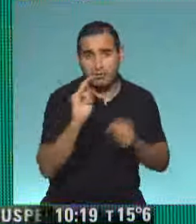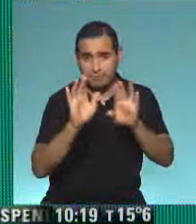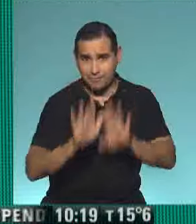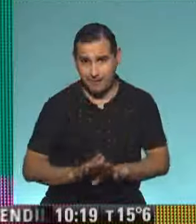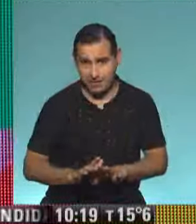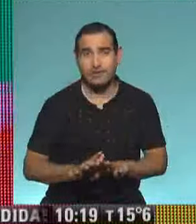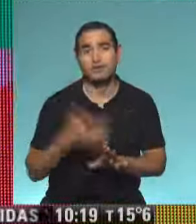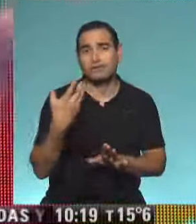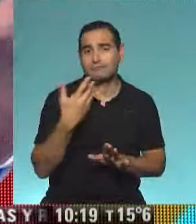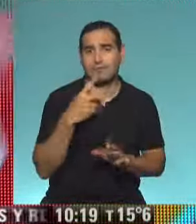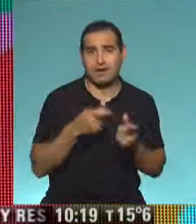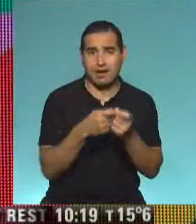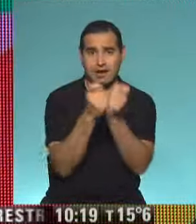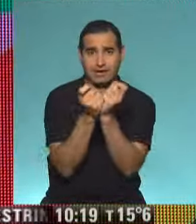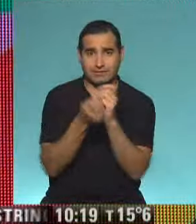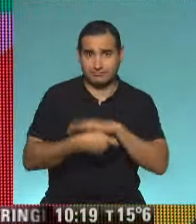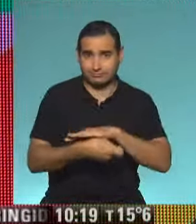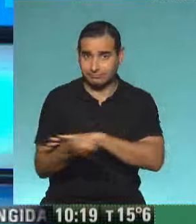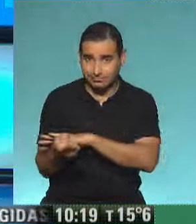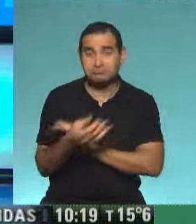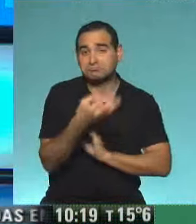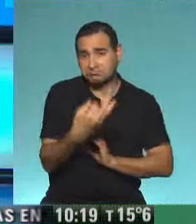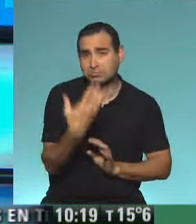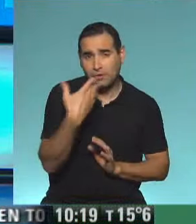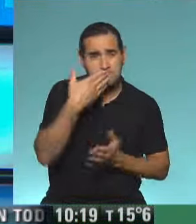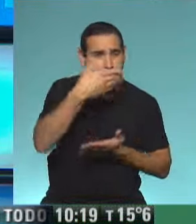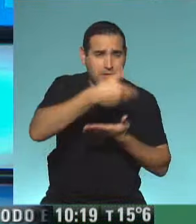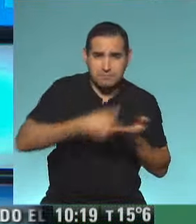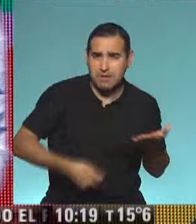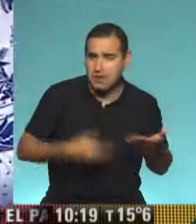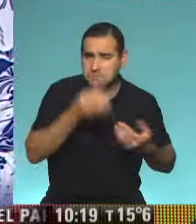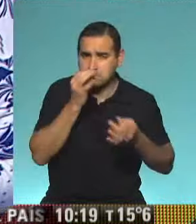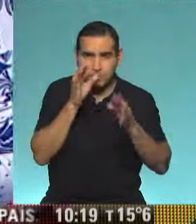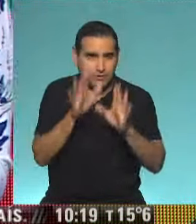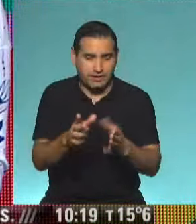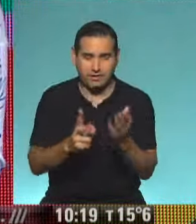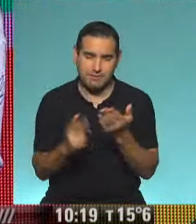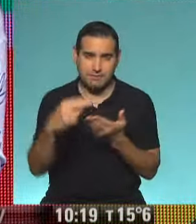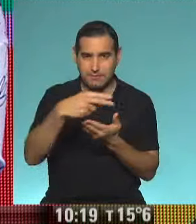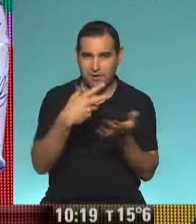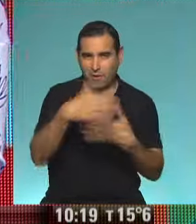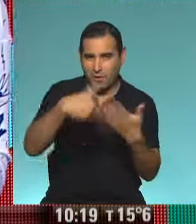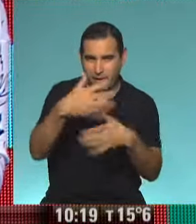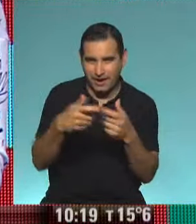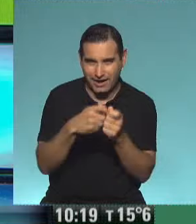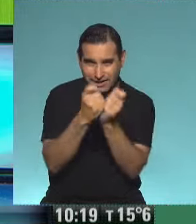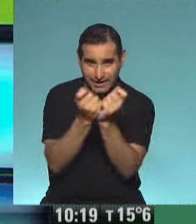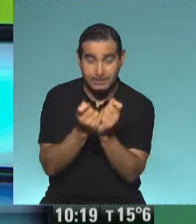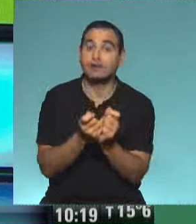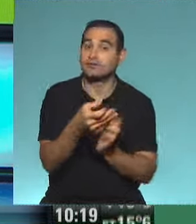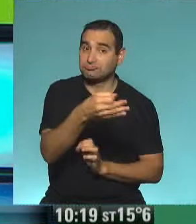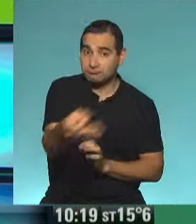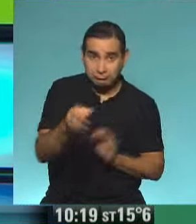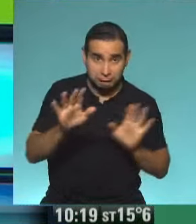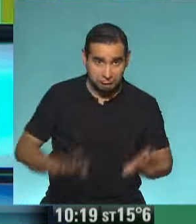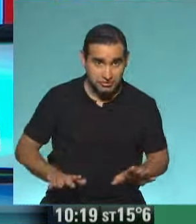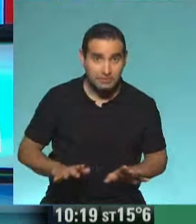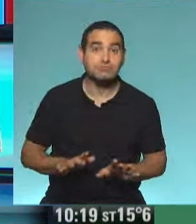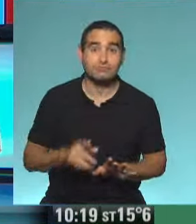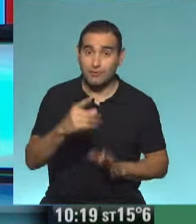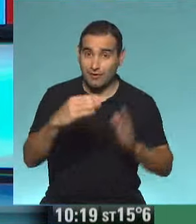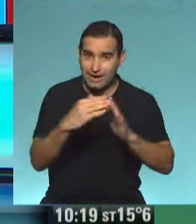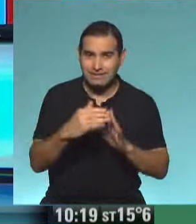de cartulina del 1 al 50. De papel, de papel, de lo que tengan. Recortamos y para jugar. Para jugar. Bueno, perfecto. Estamos, nos vamos preparando ahí en